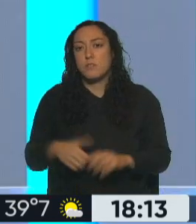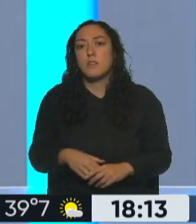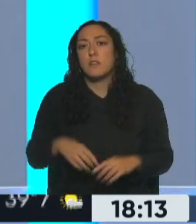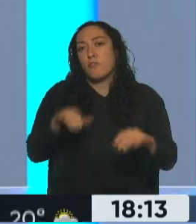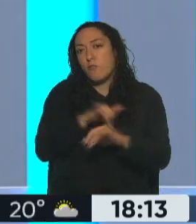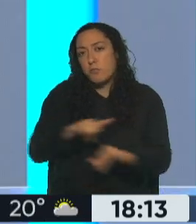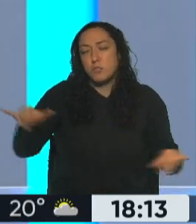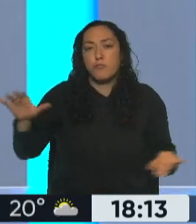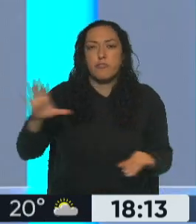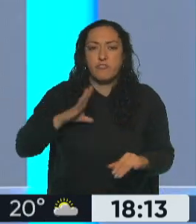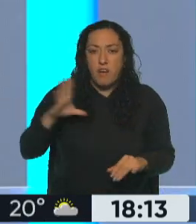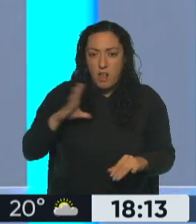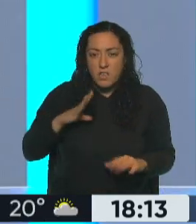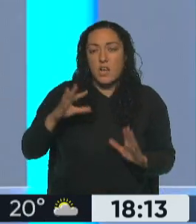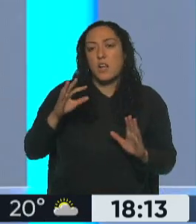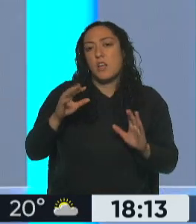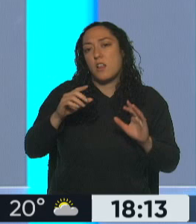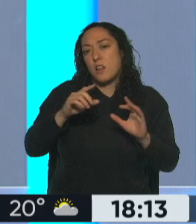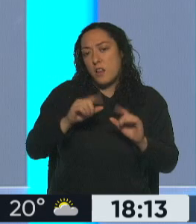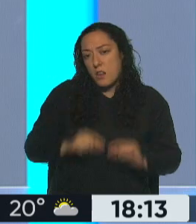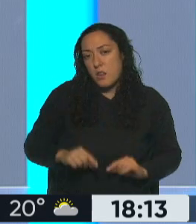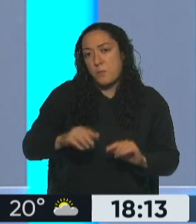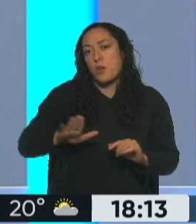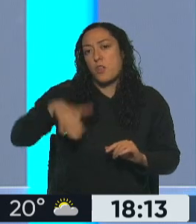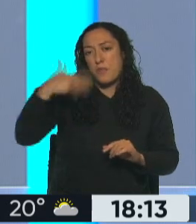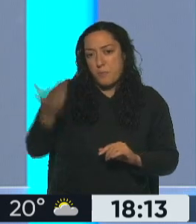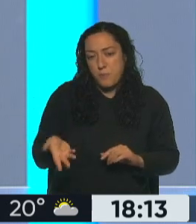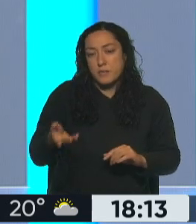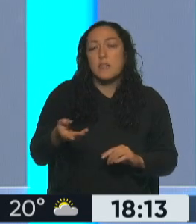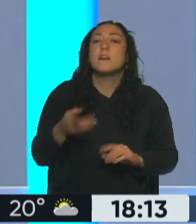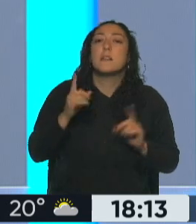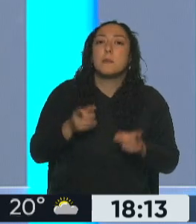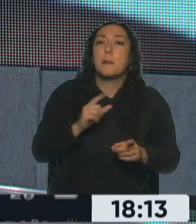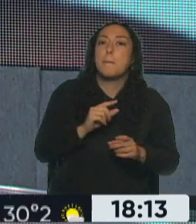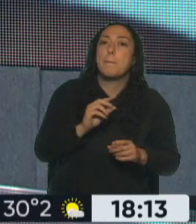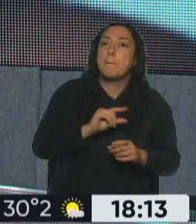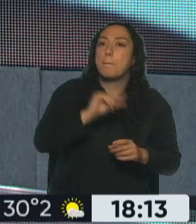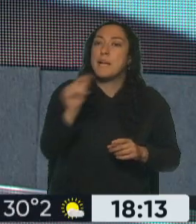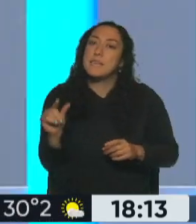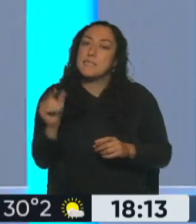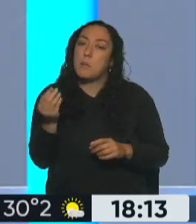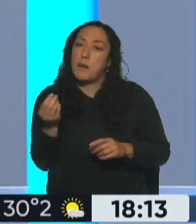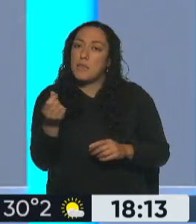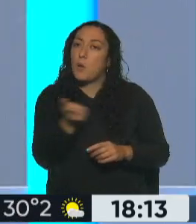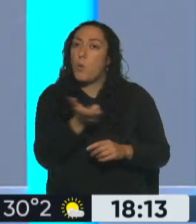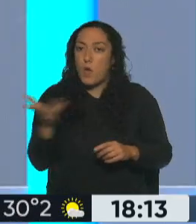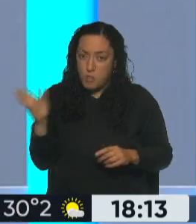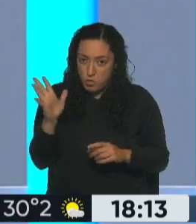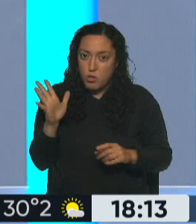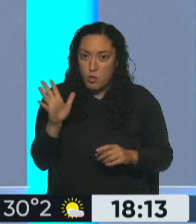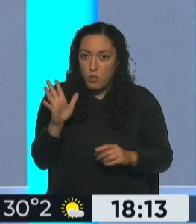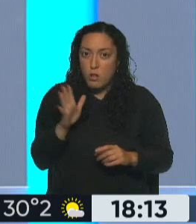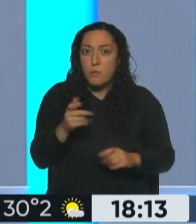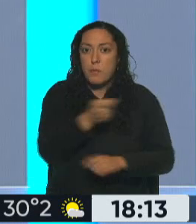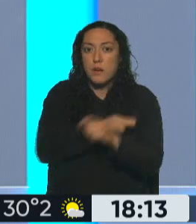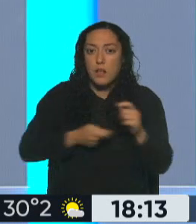bueno, de esto este dato se conoce generalmente con posterioridad, a qué tasa se prestó esa plata, ¿no? Porque esa es un poquito la referencia después que se usa para el